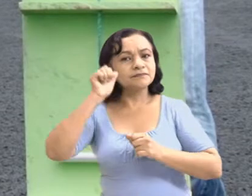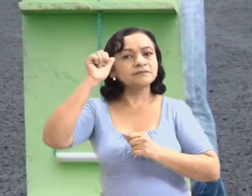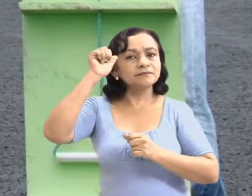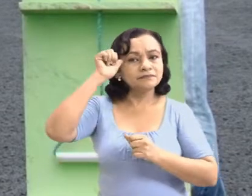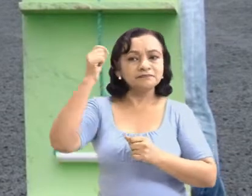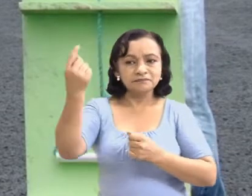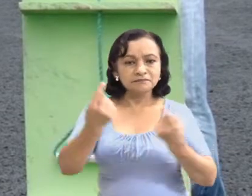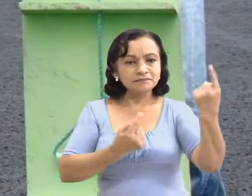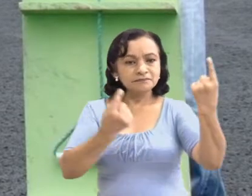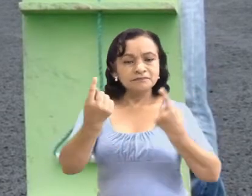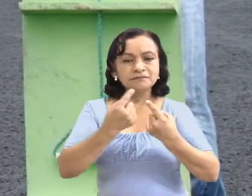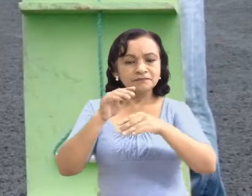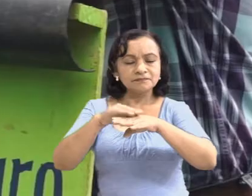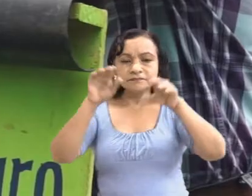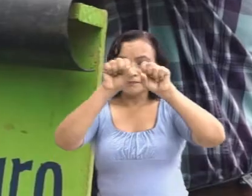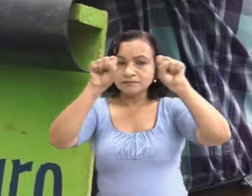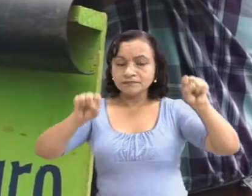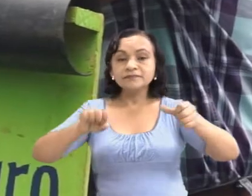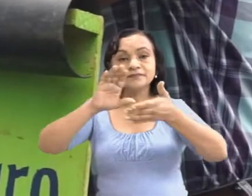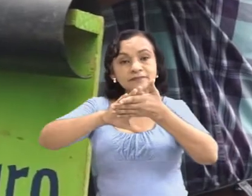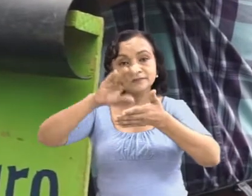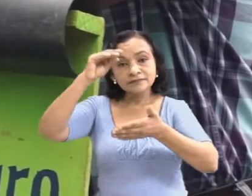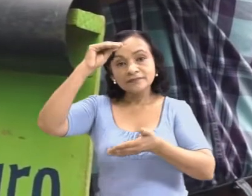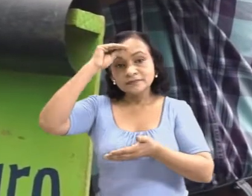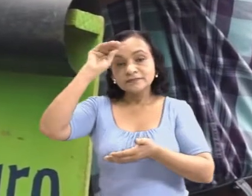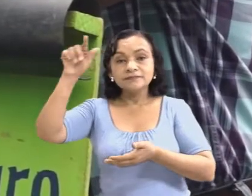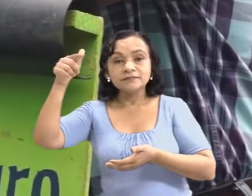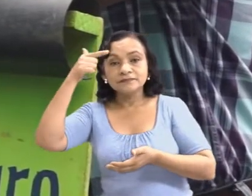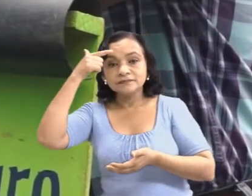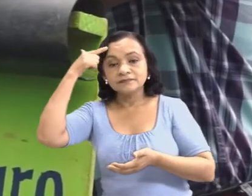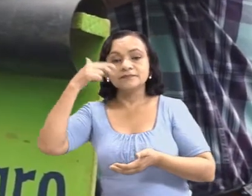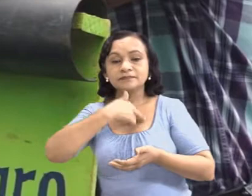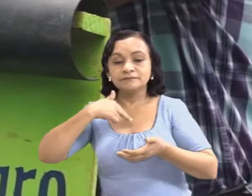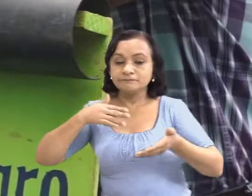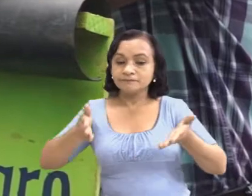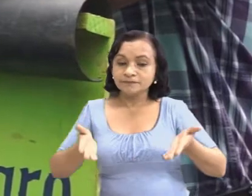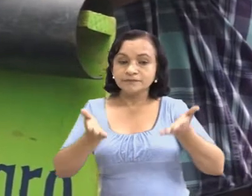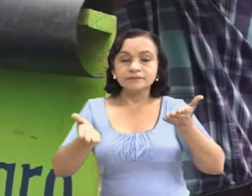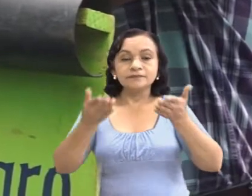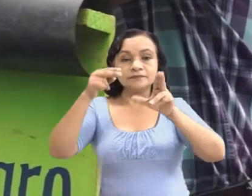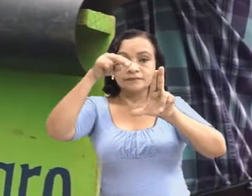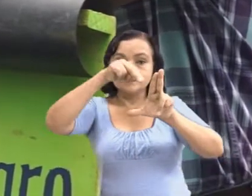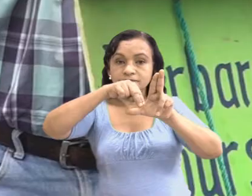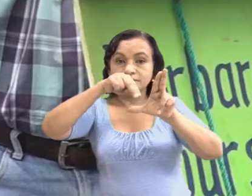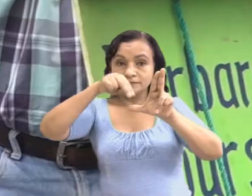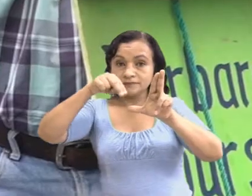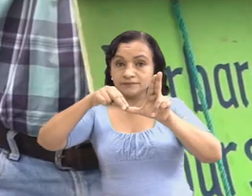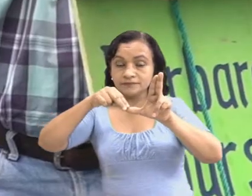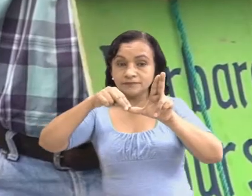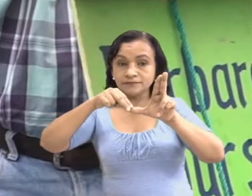adulto, a que participen a este llamado de capacitaciones que el gobierno está impulsando a través de SINAPRED.